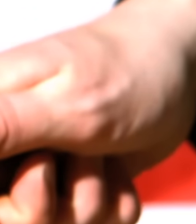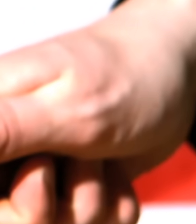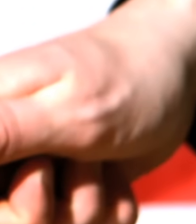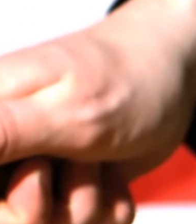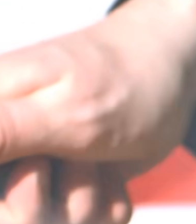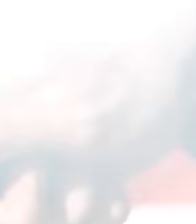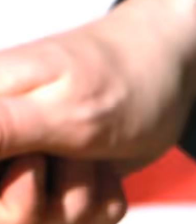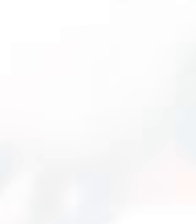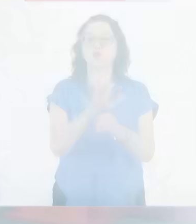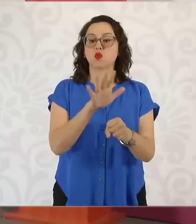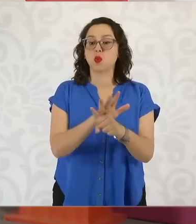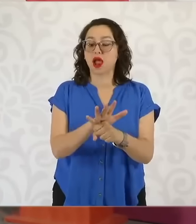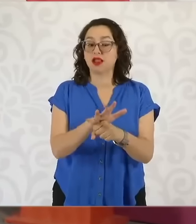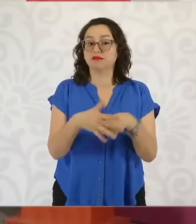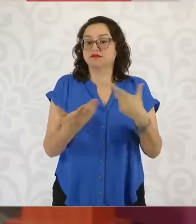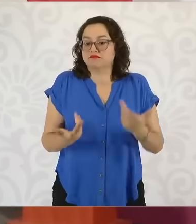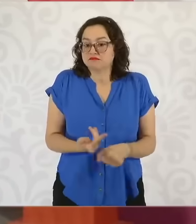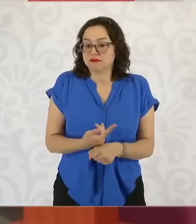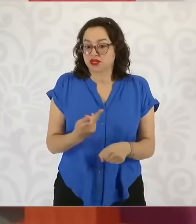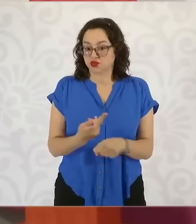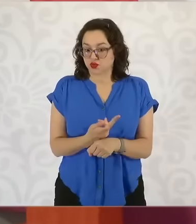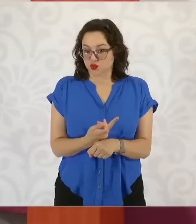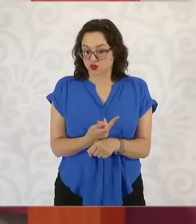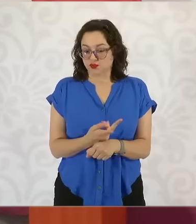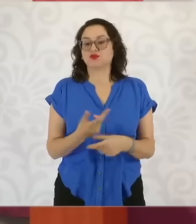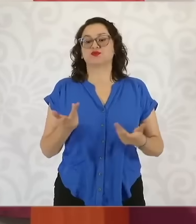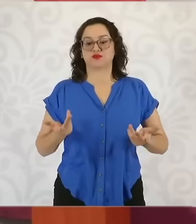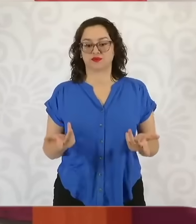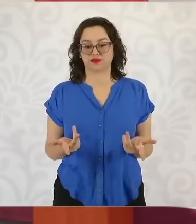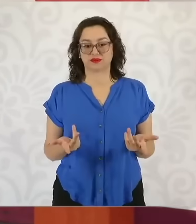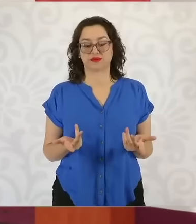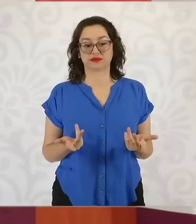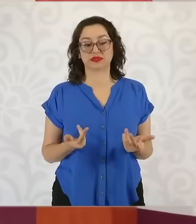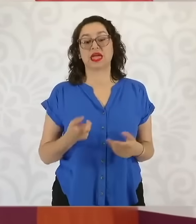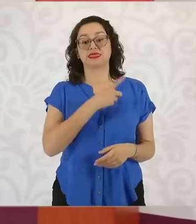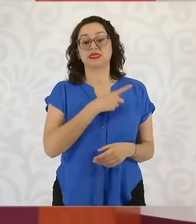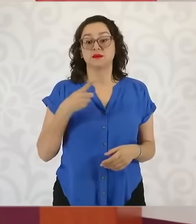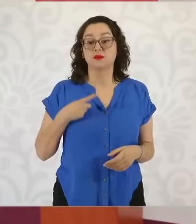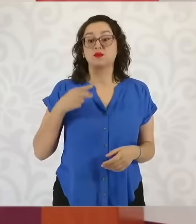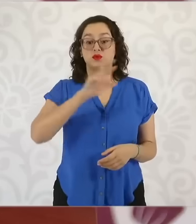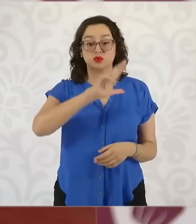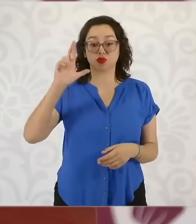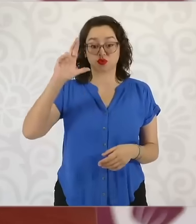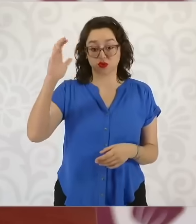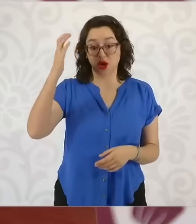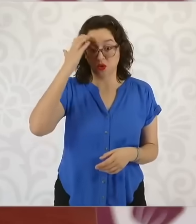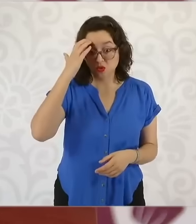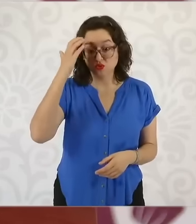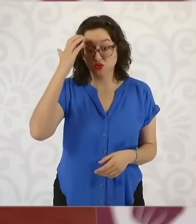presidenta de México, Claudia Sheinbaum, celebra que por fin la justicia llega a estos que se sentían